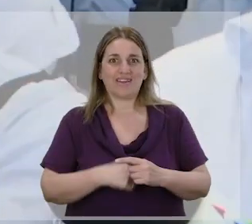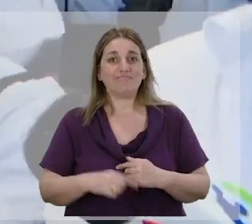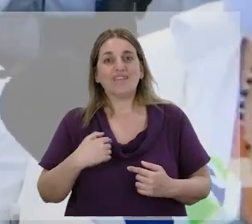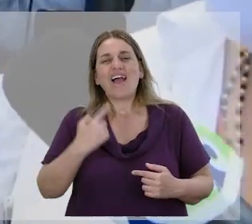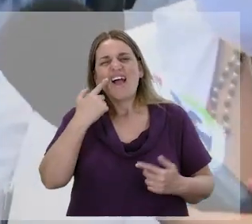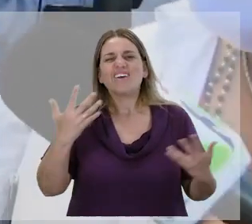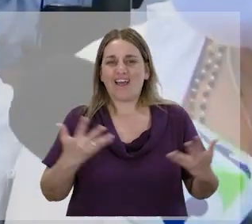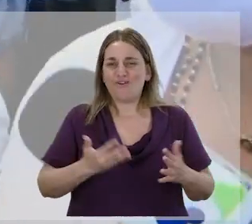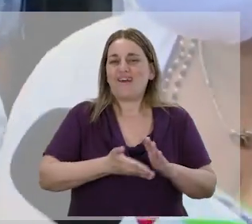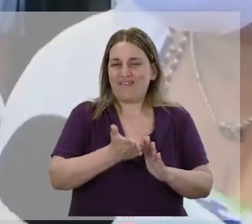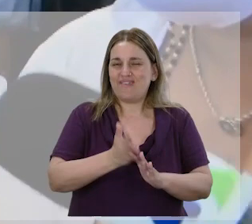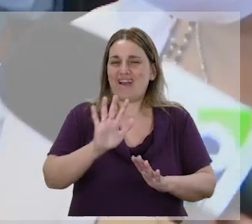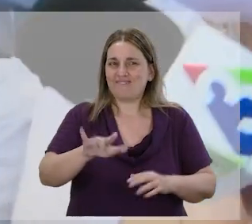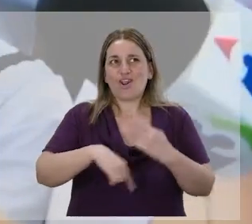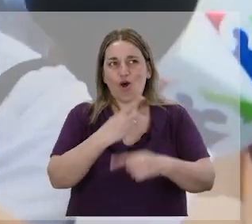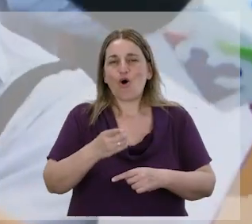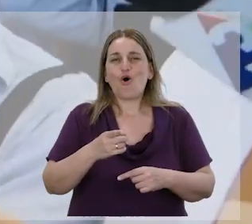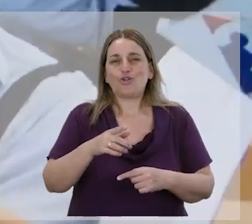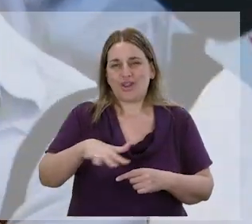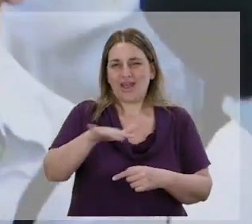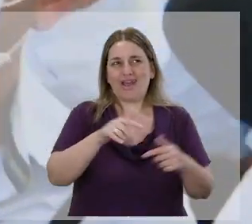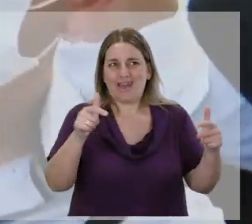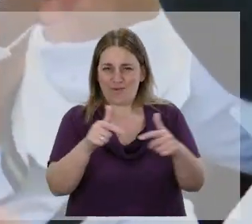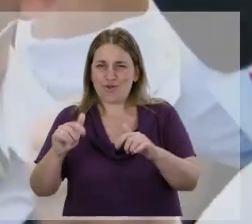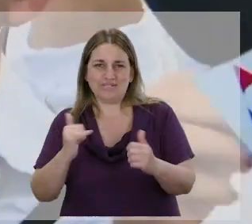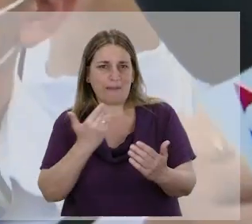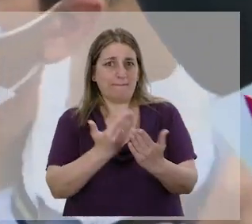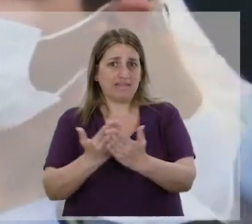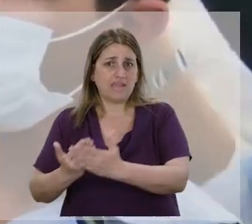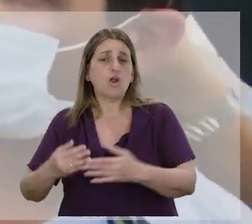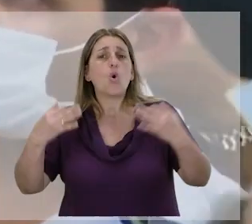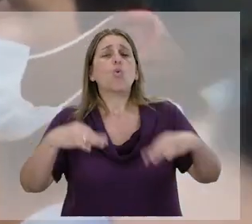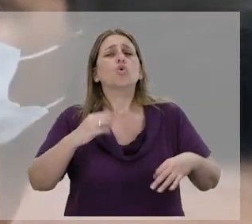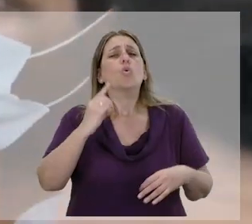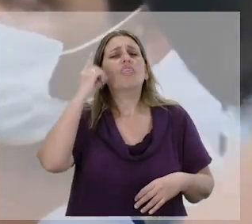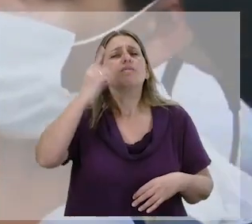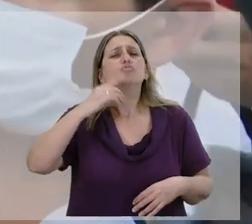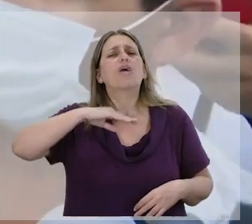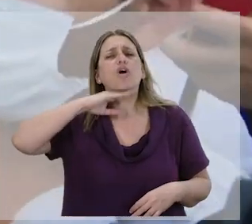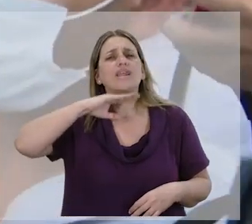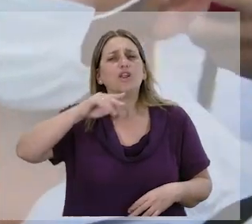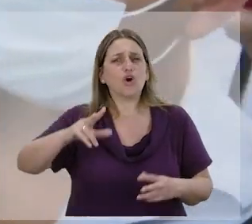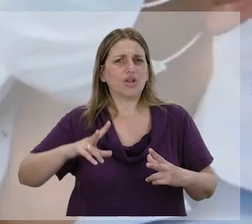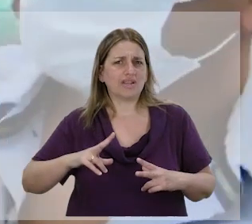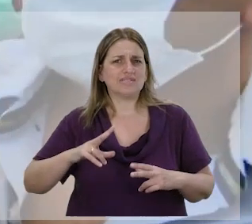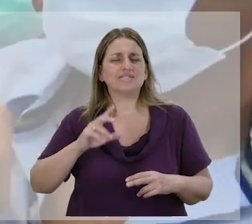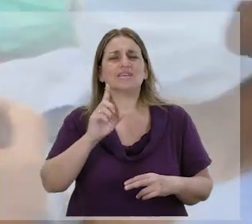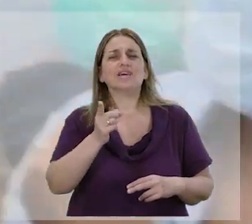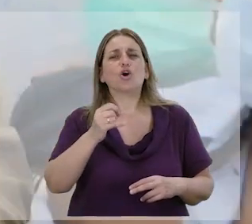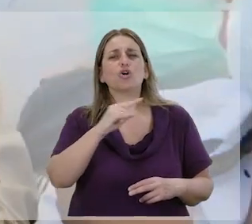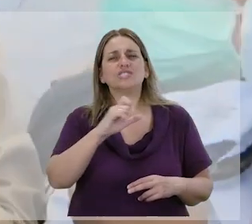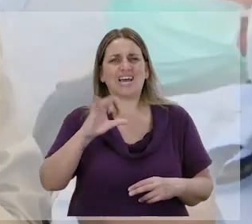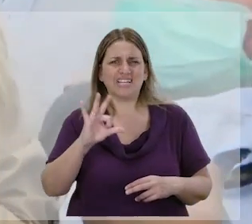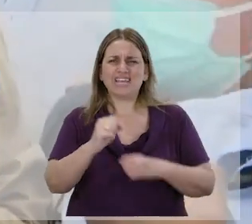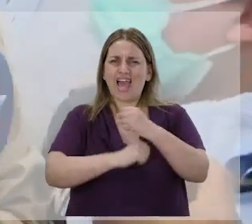cumpleaños, estoy contento de estar por acá. Voy a ver si me doy una vuelta ahora por otros temas que me han planteado.